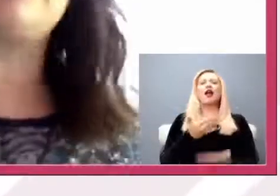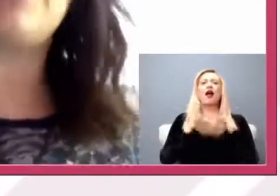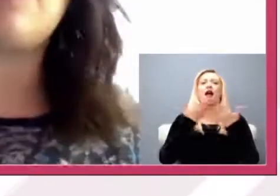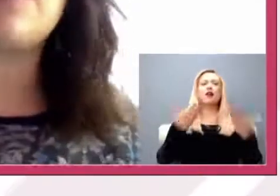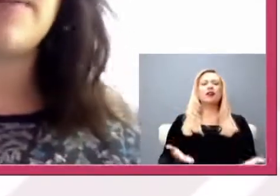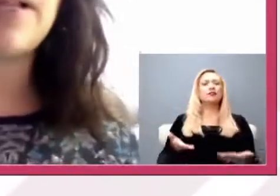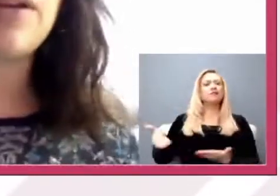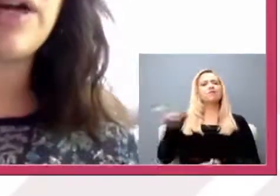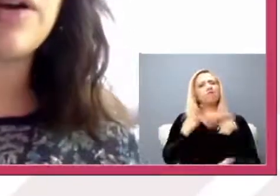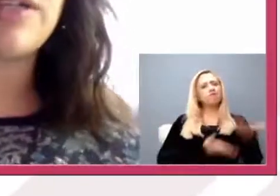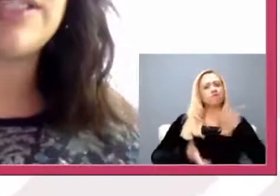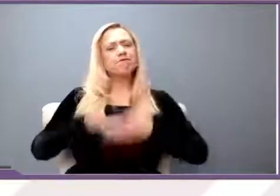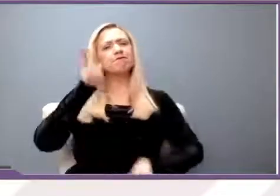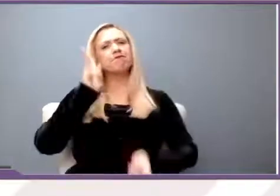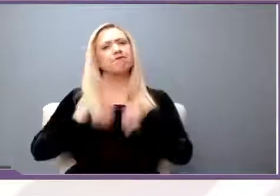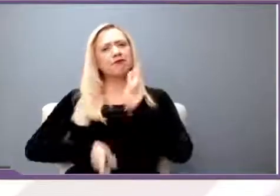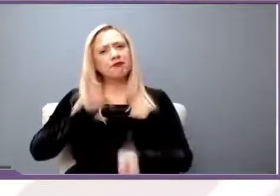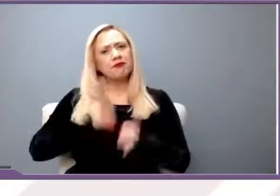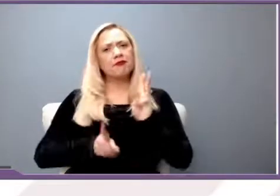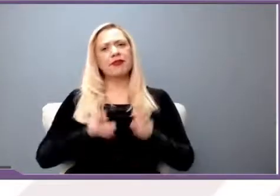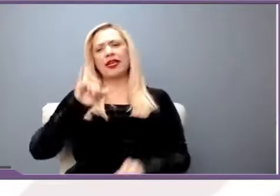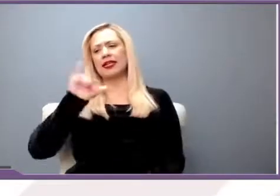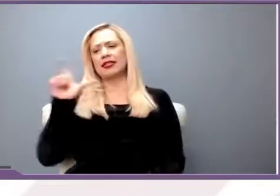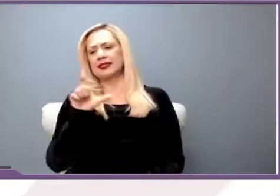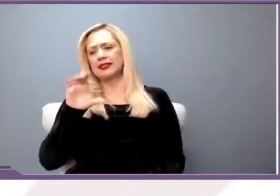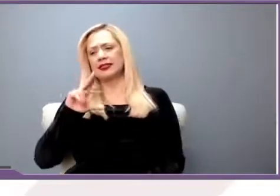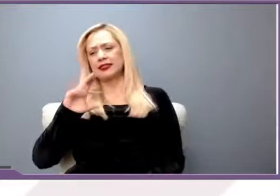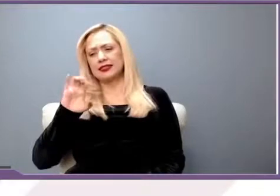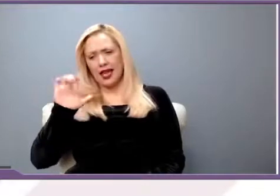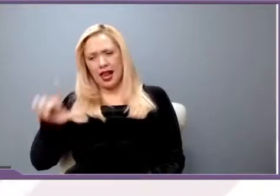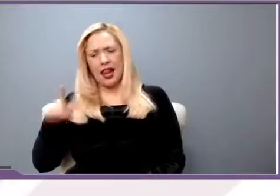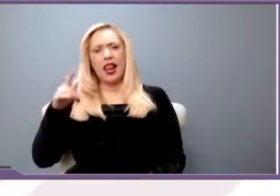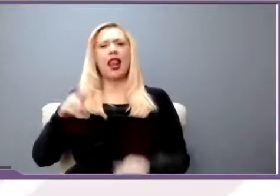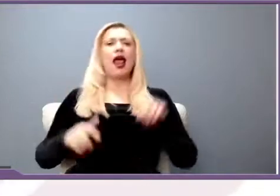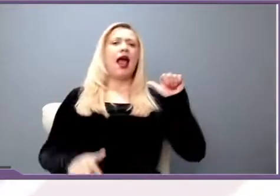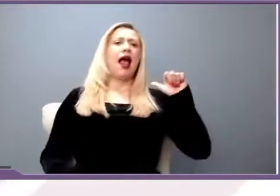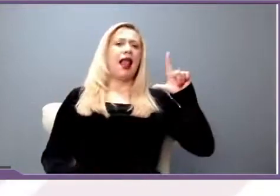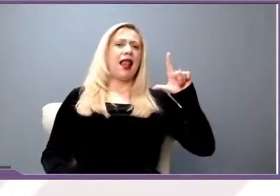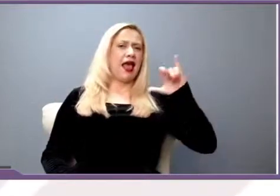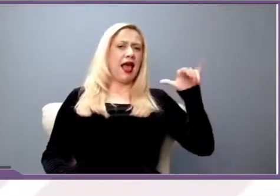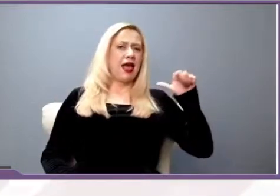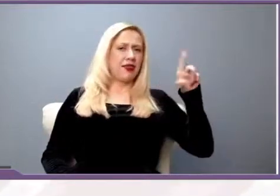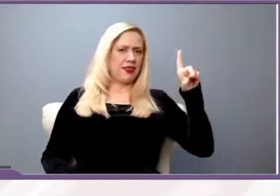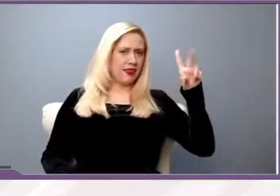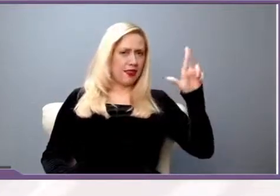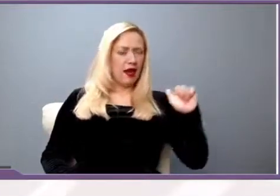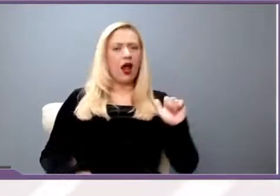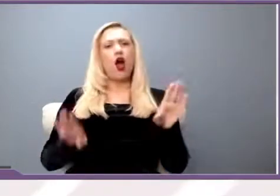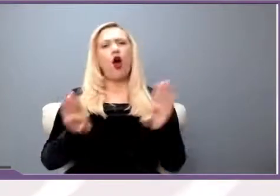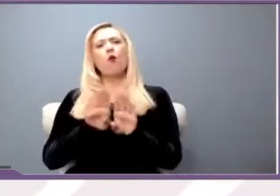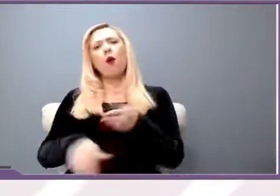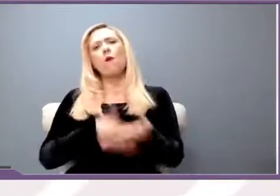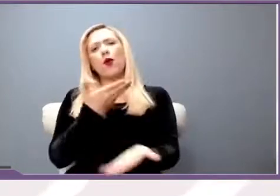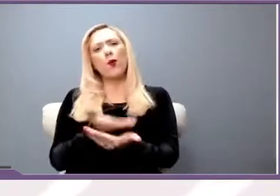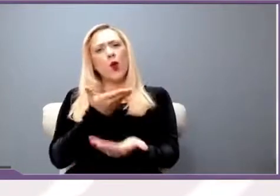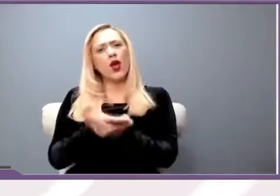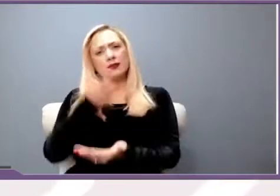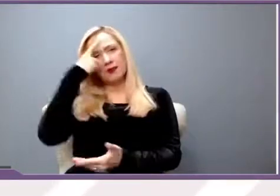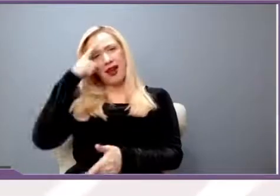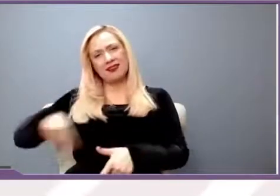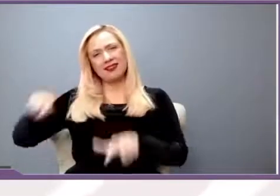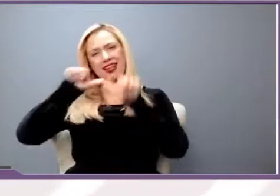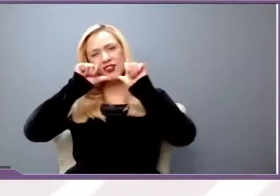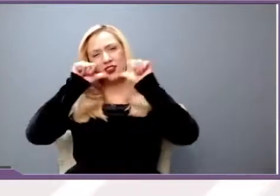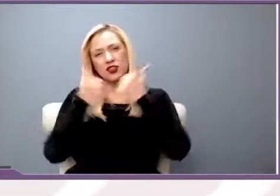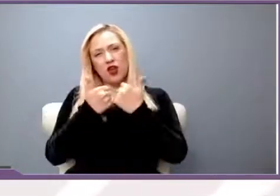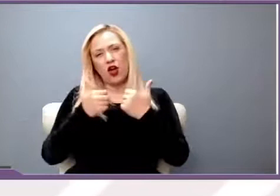lo que estábamos hablando ahora con Ischel y retomando la opinión de Alejandra sobre las propuestas desde la disidencia gorda, pero también